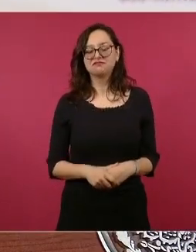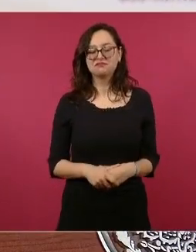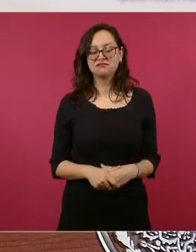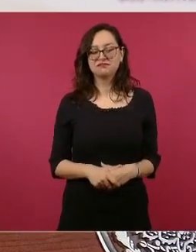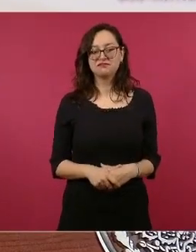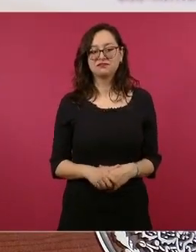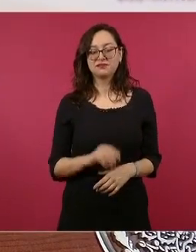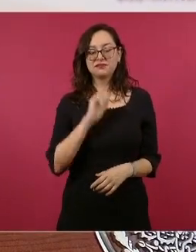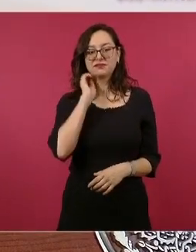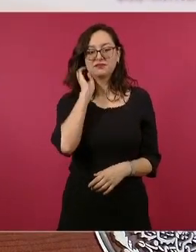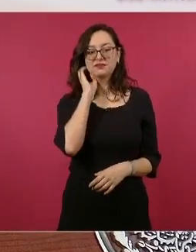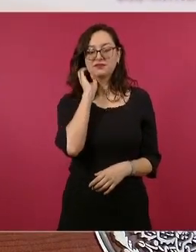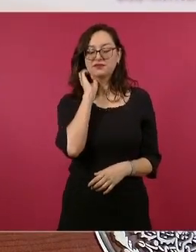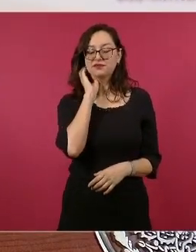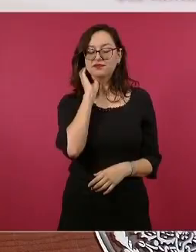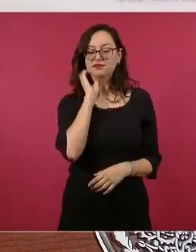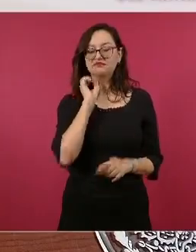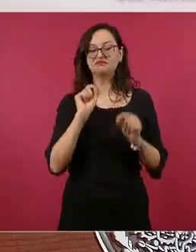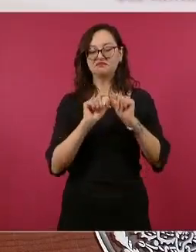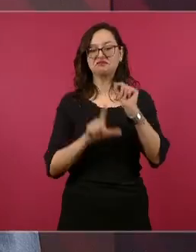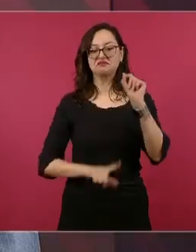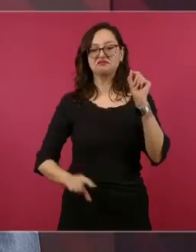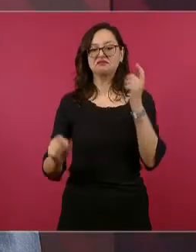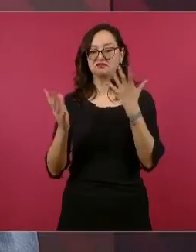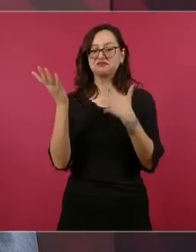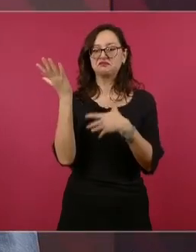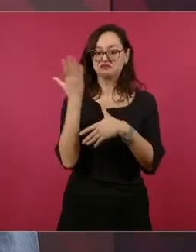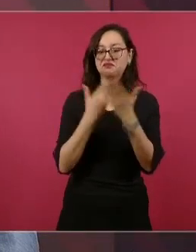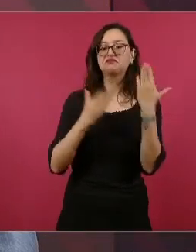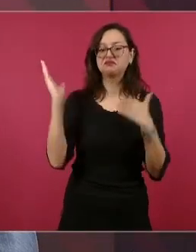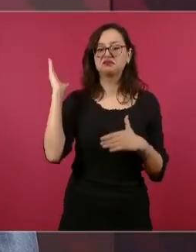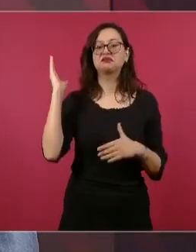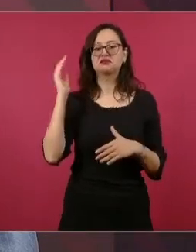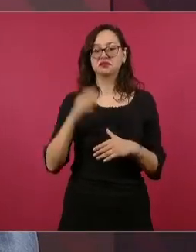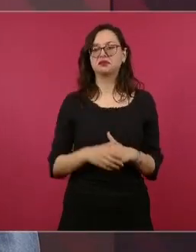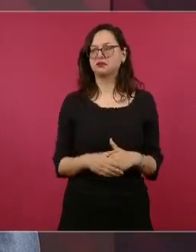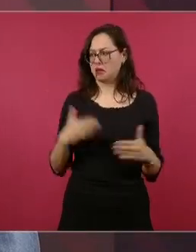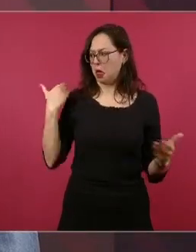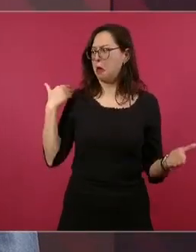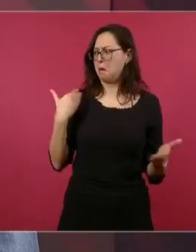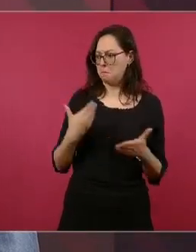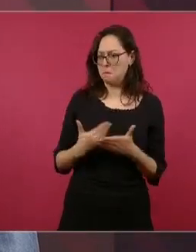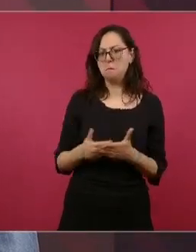le va a ir muy bien en el país mejor mejor que ahora